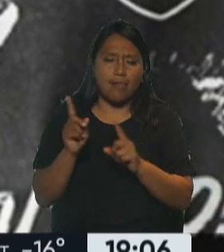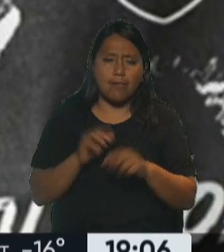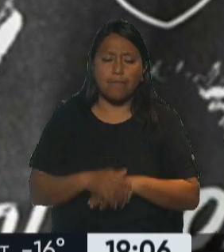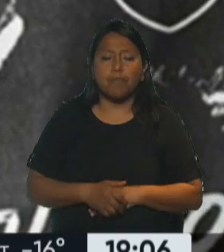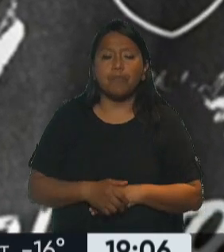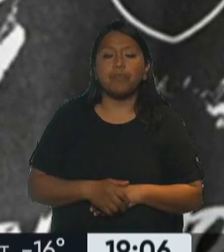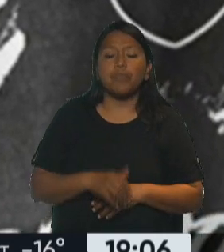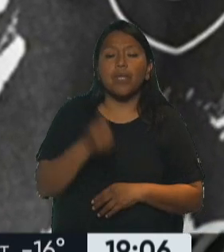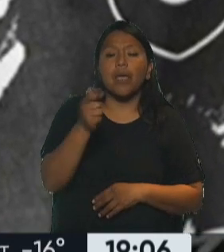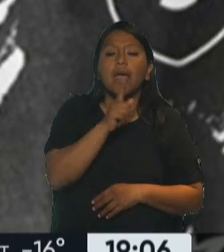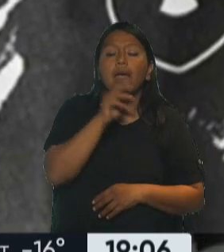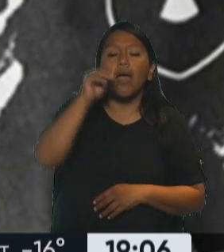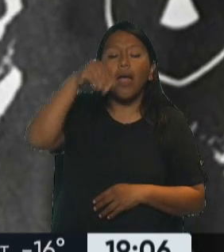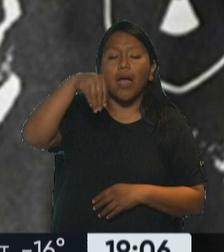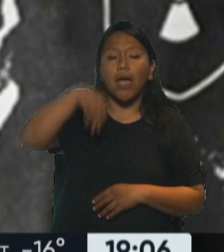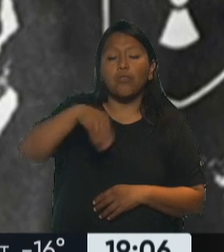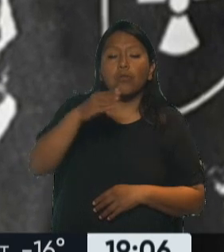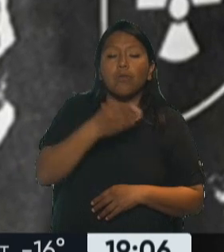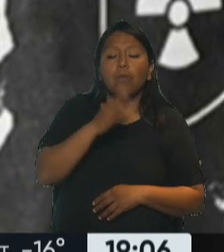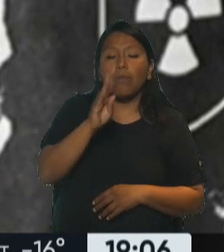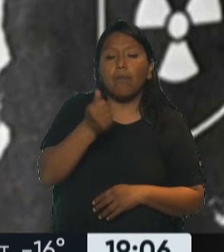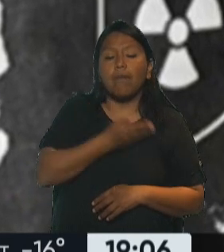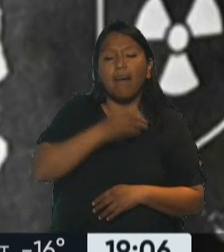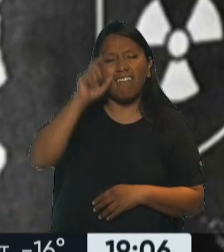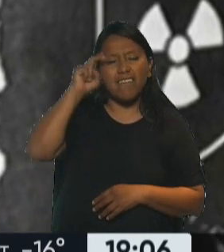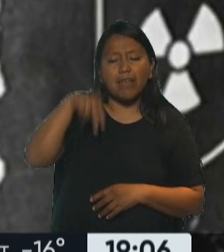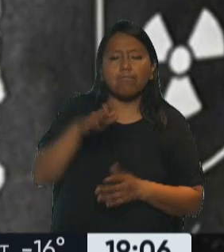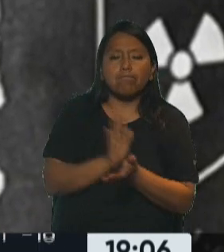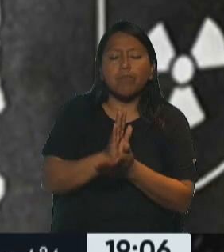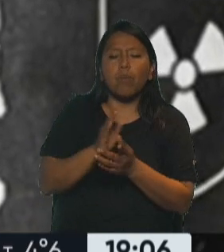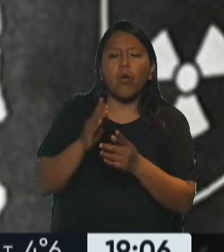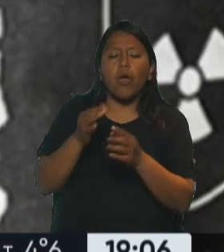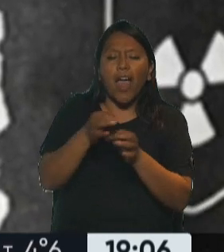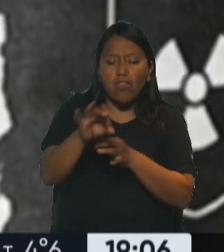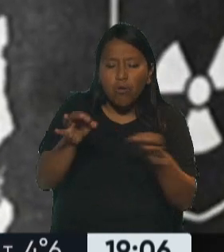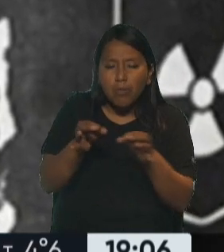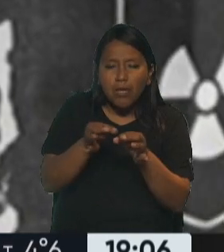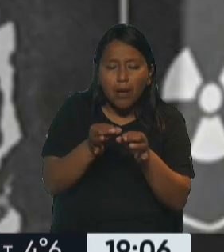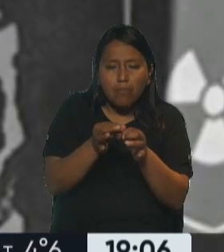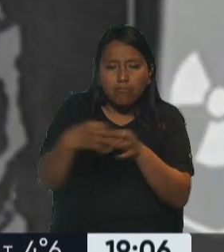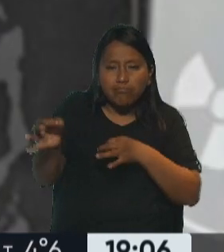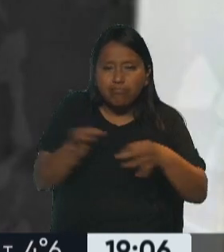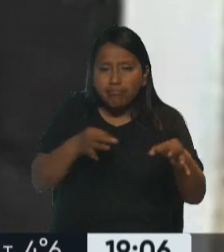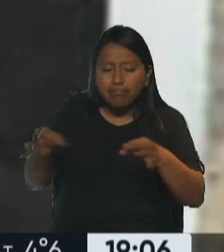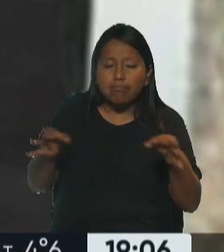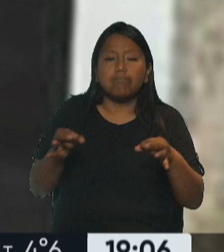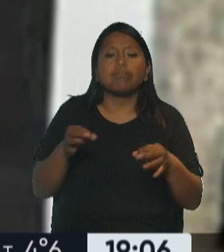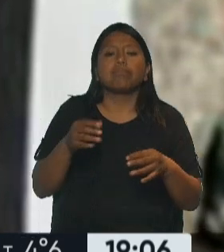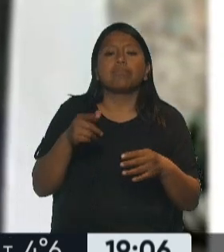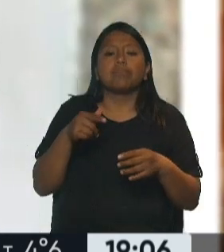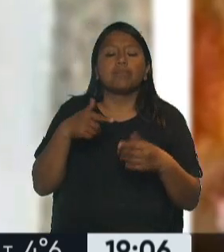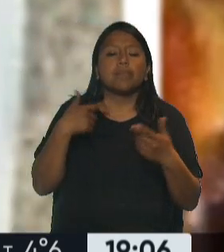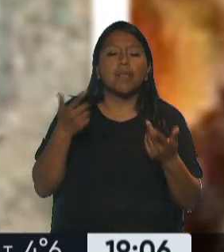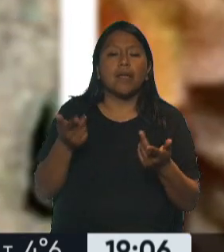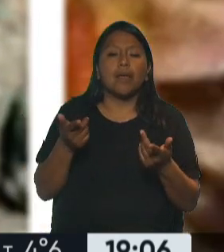Atomwaffen es el nombre, teóricamente la traducción es división atómica. Remite